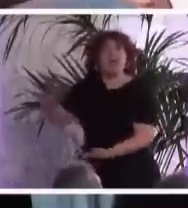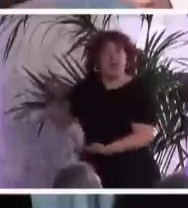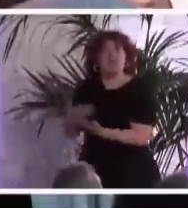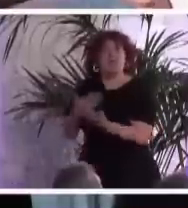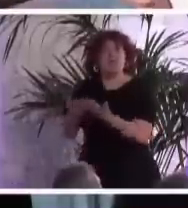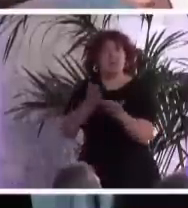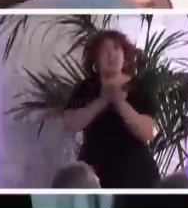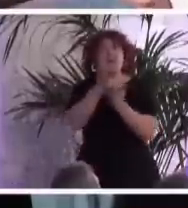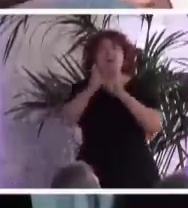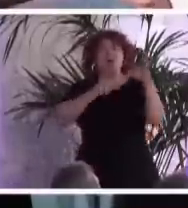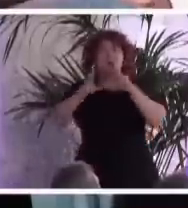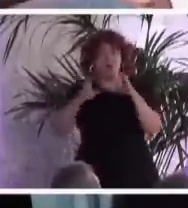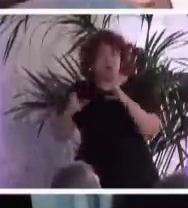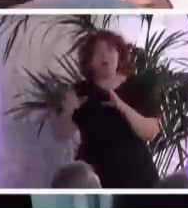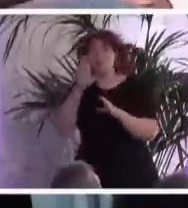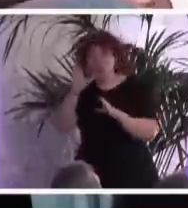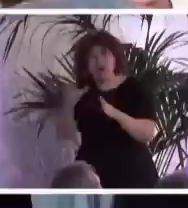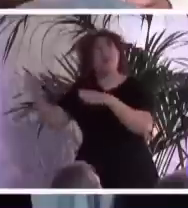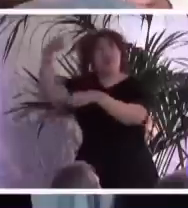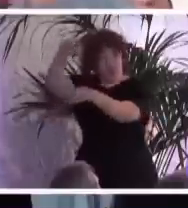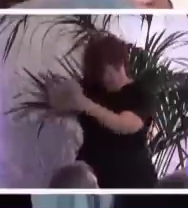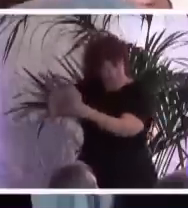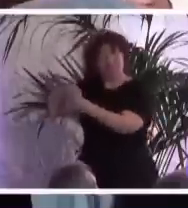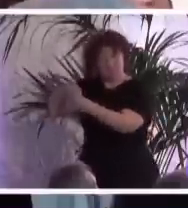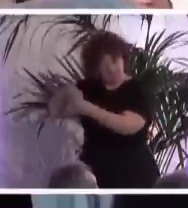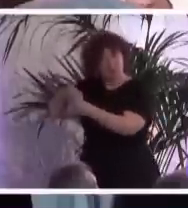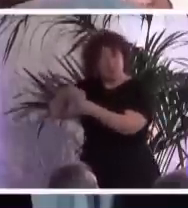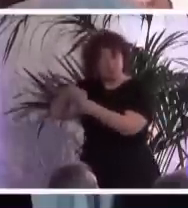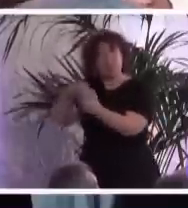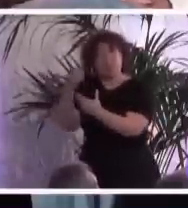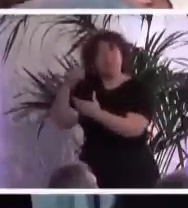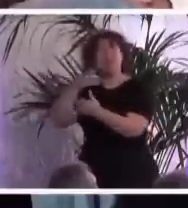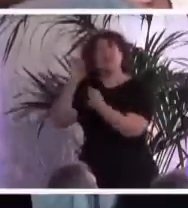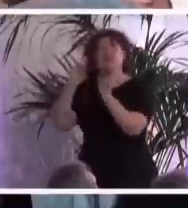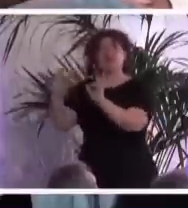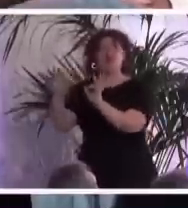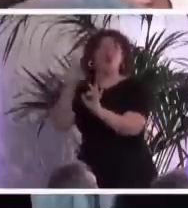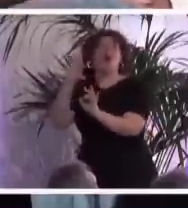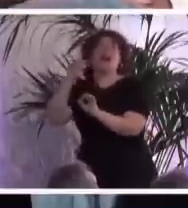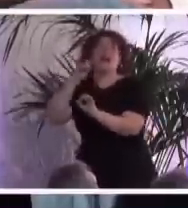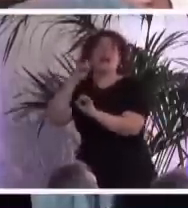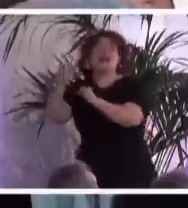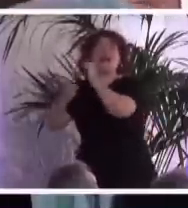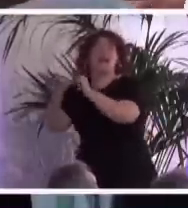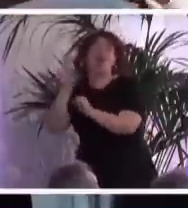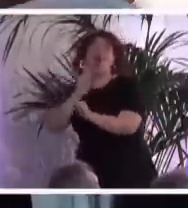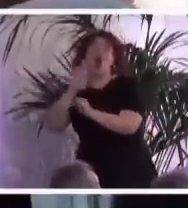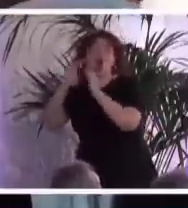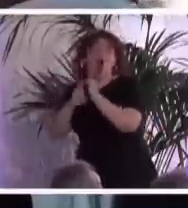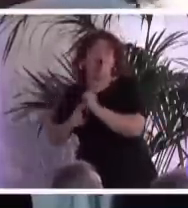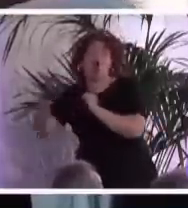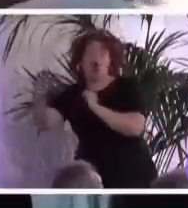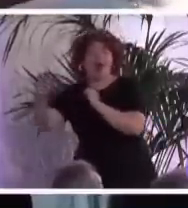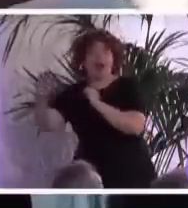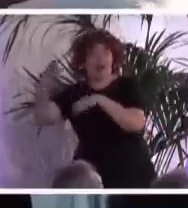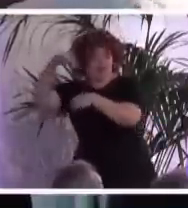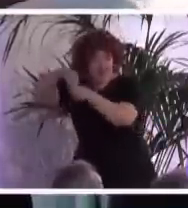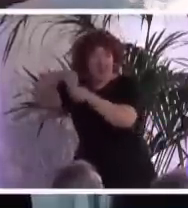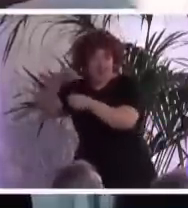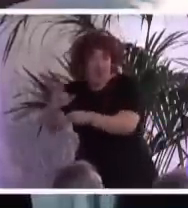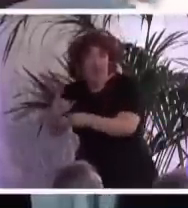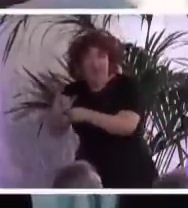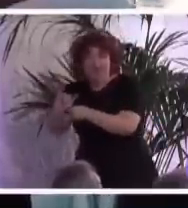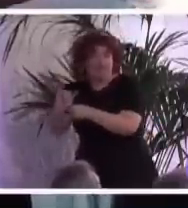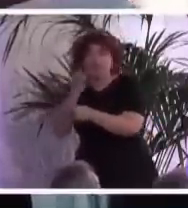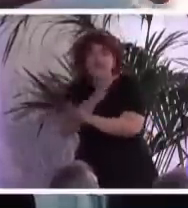medios de comunicación que forman parte también muchos de ellos de una estructura criminal de cloacas en este país no se